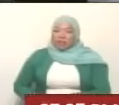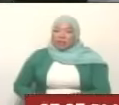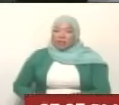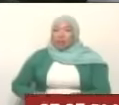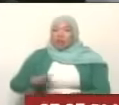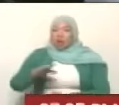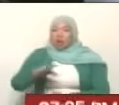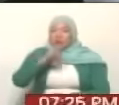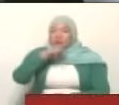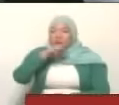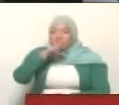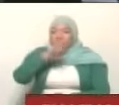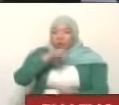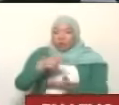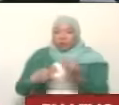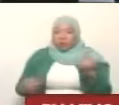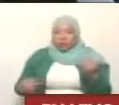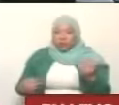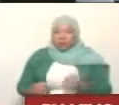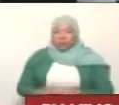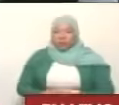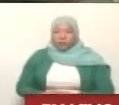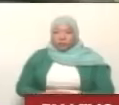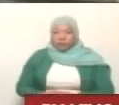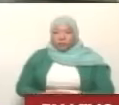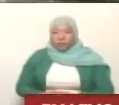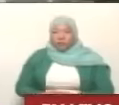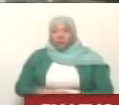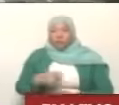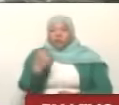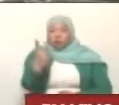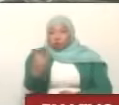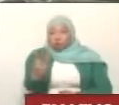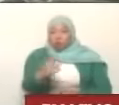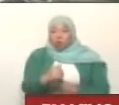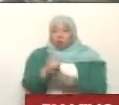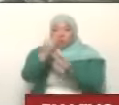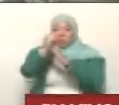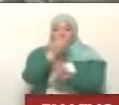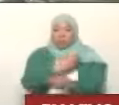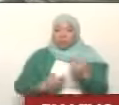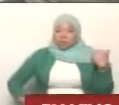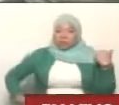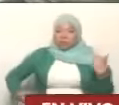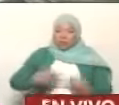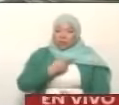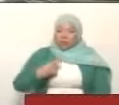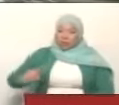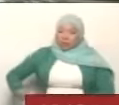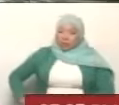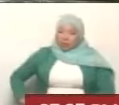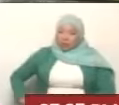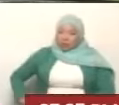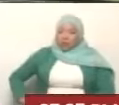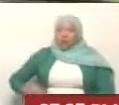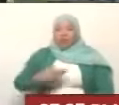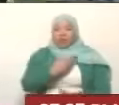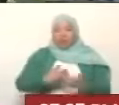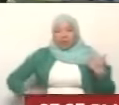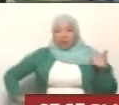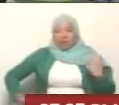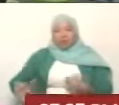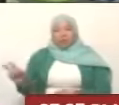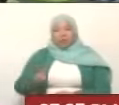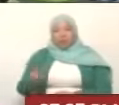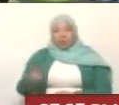Bajo el liderazgo de los dos presidentes de ambos países, usted, el señor presidente Maduro, y el señor